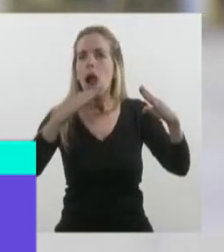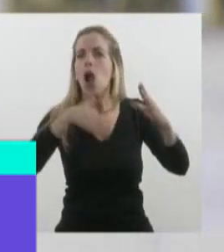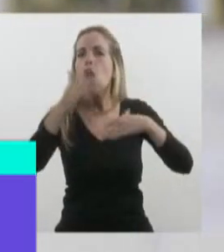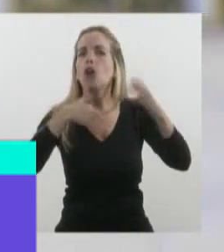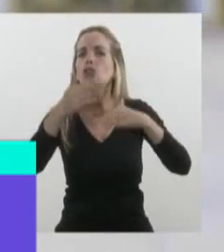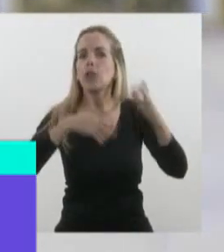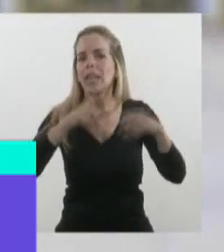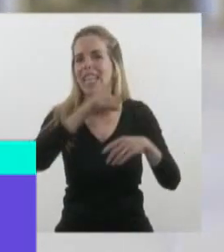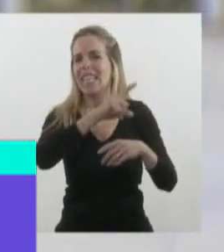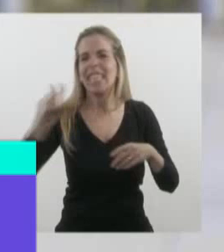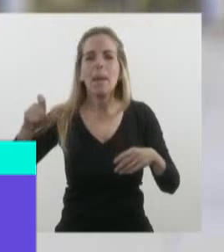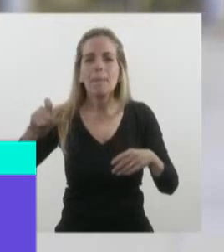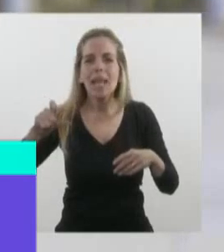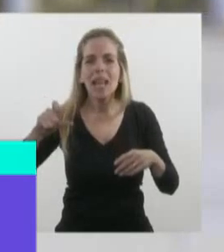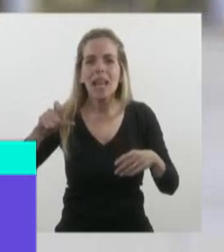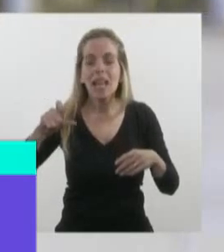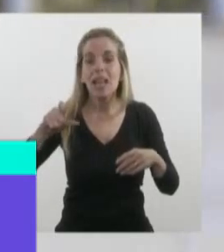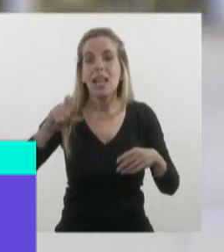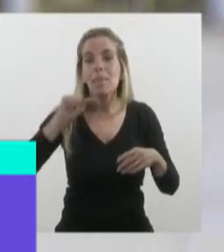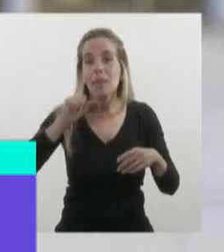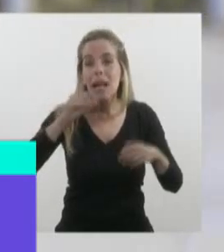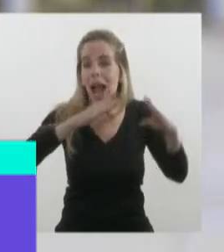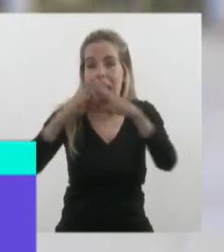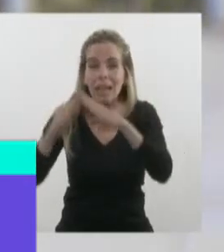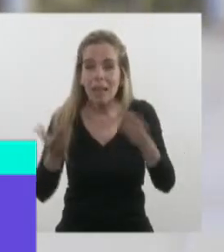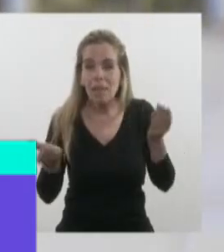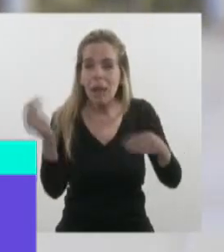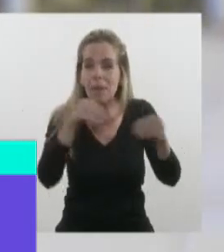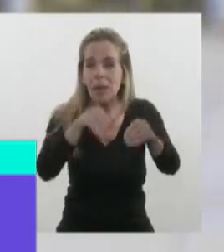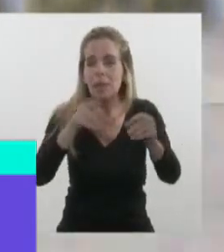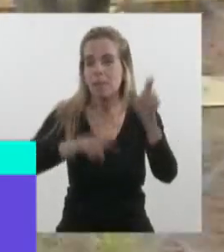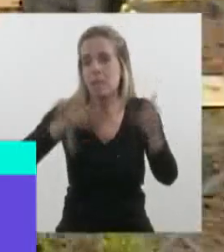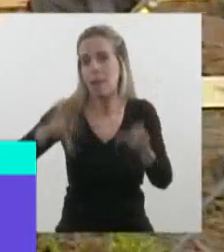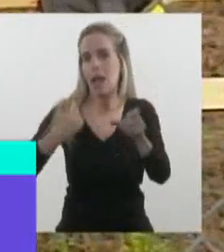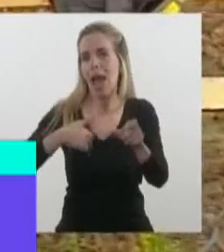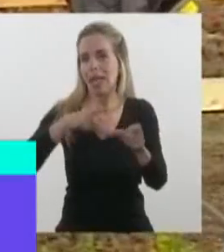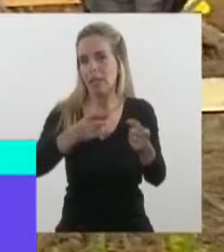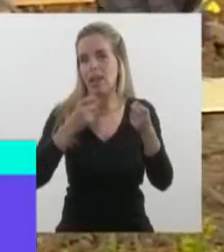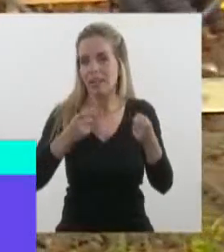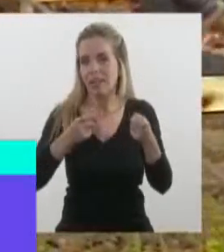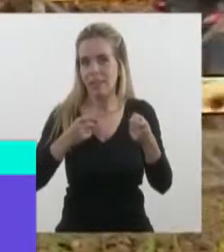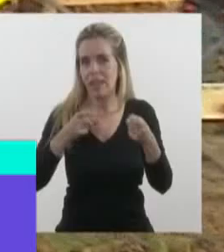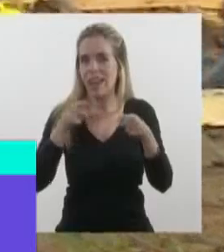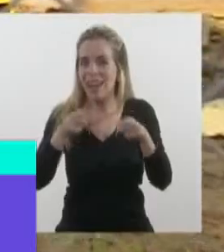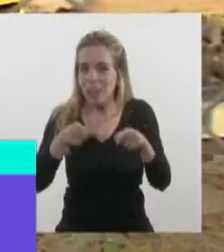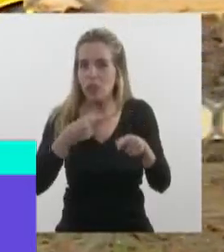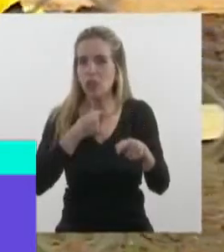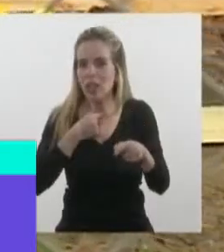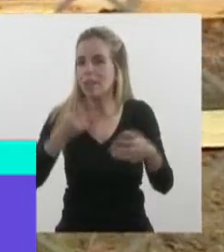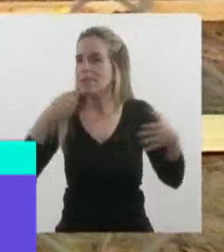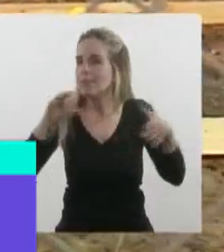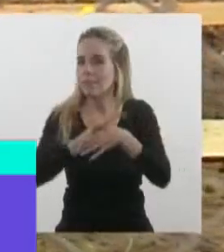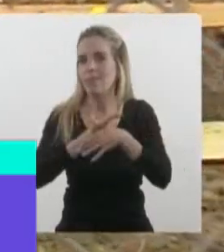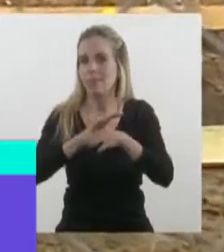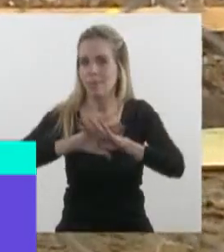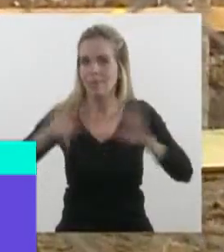para argentinos que lo necesiten y argentinas que lo necesitan. Y era eso lo que quería justamente. Que no